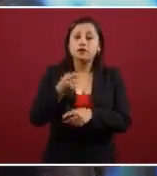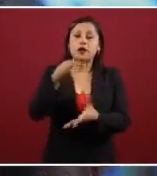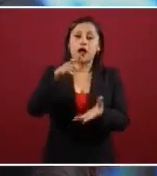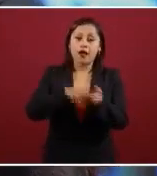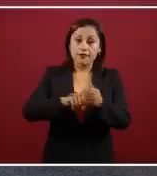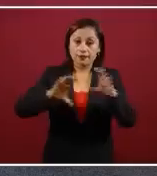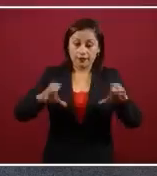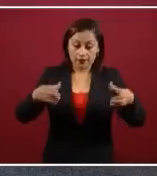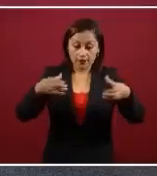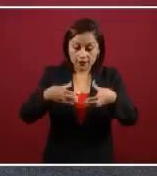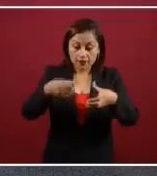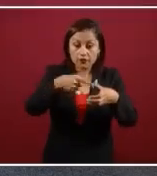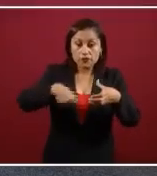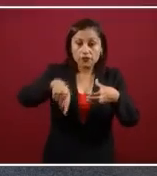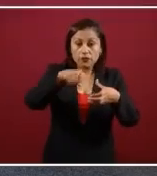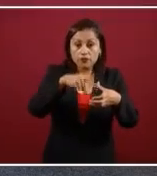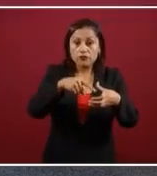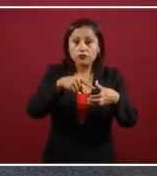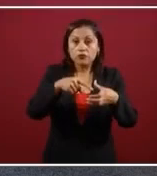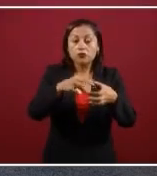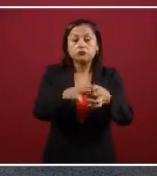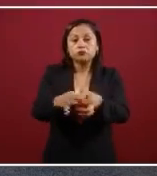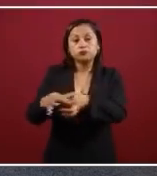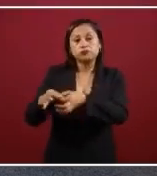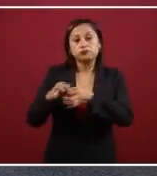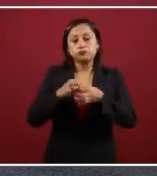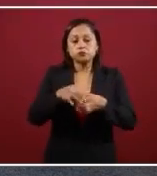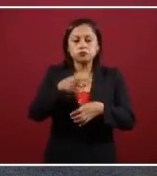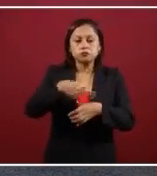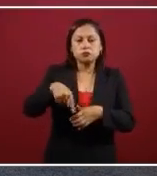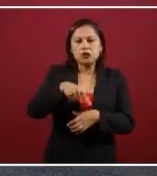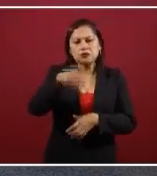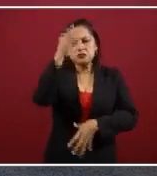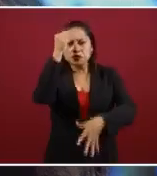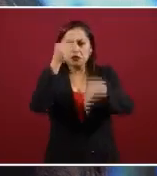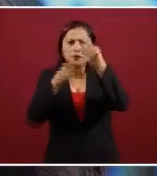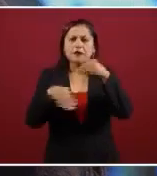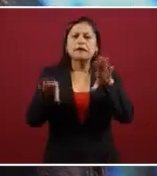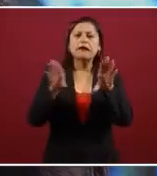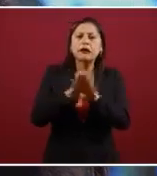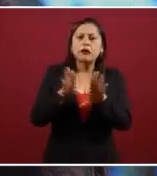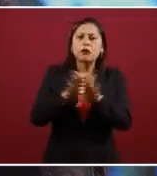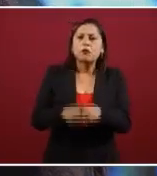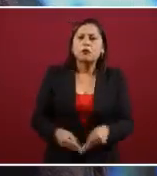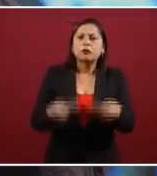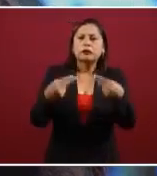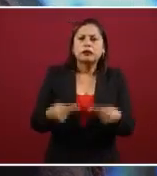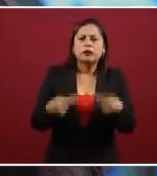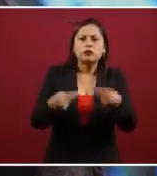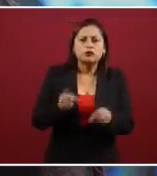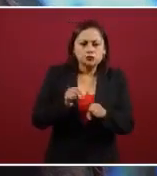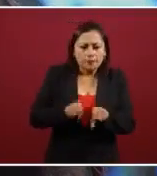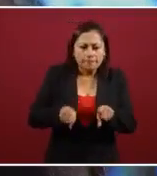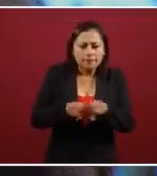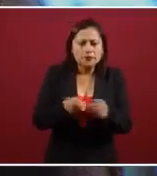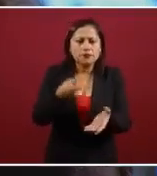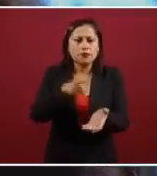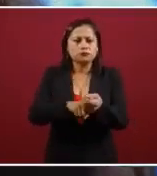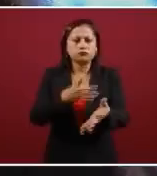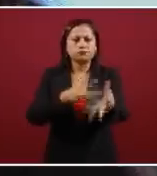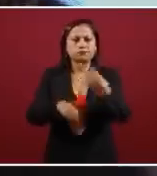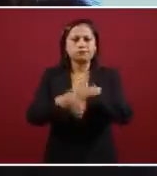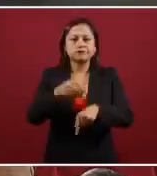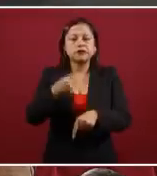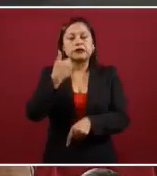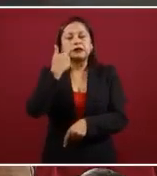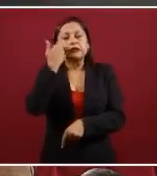comunitaria para hacer modelos de autogestión. Queremos que haya economía local en los lugares.